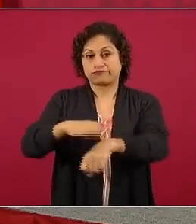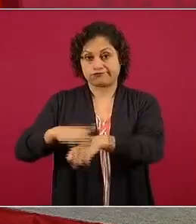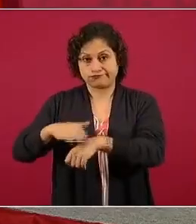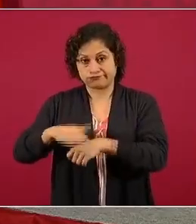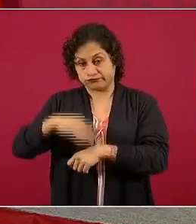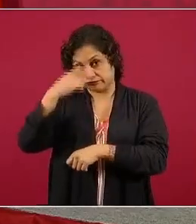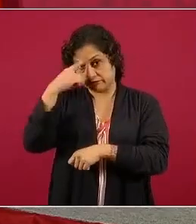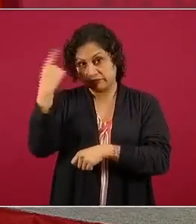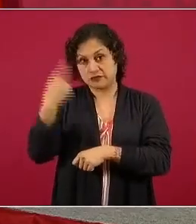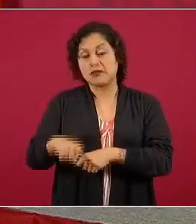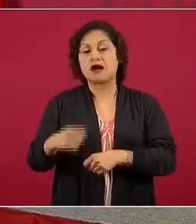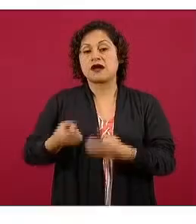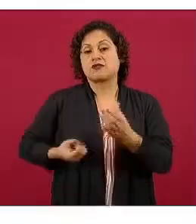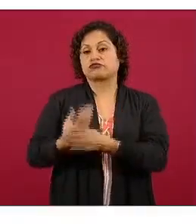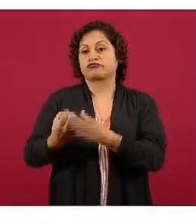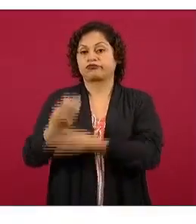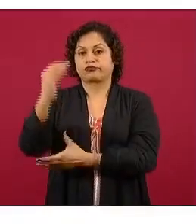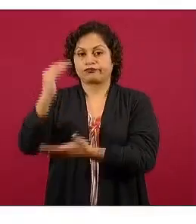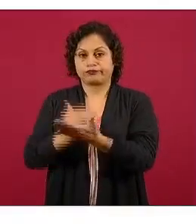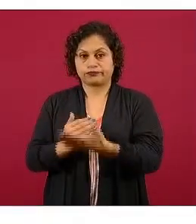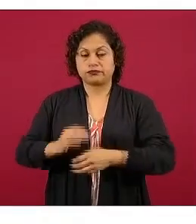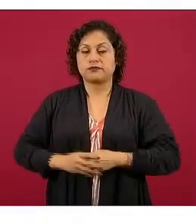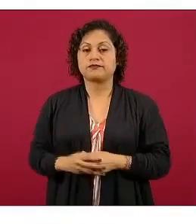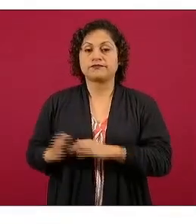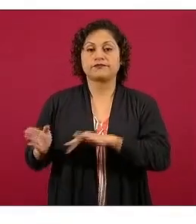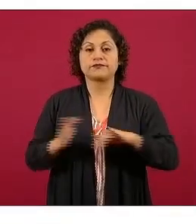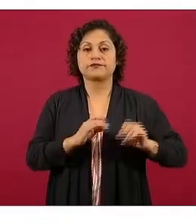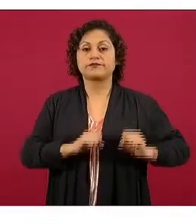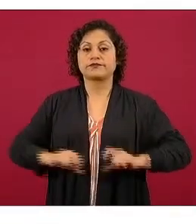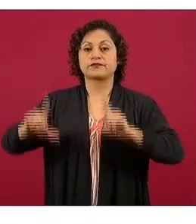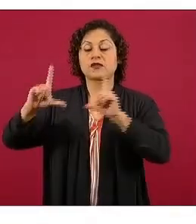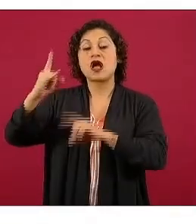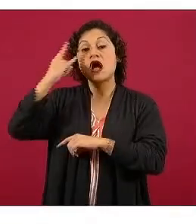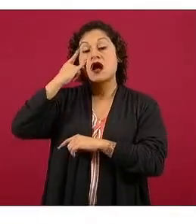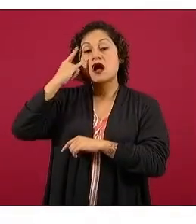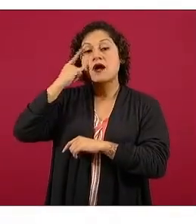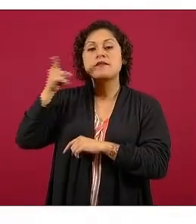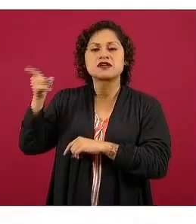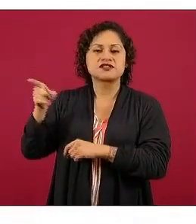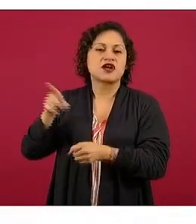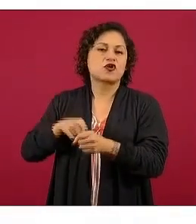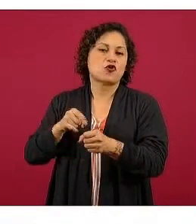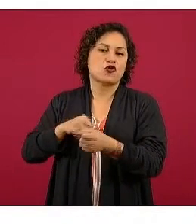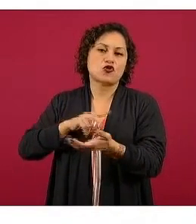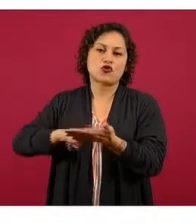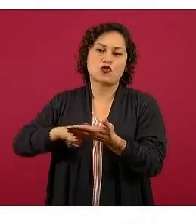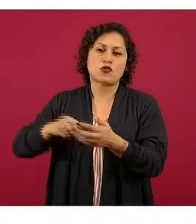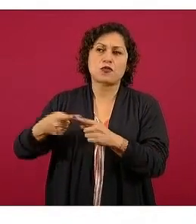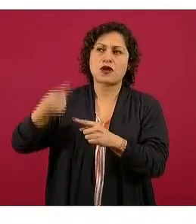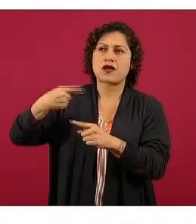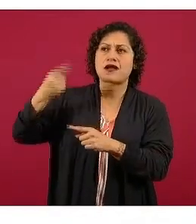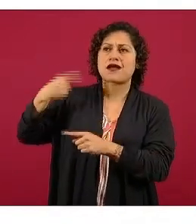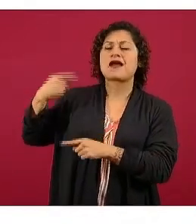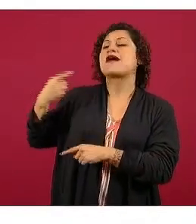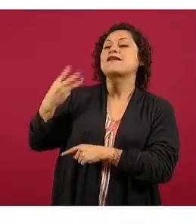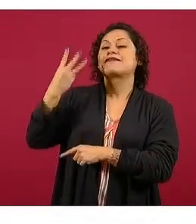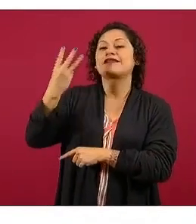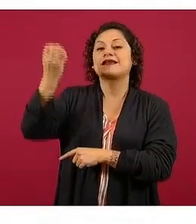La siguiente, por favor. Campeche, de los estados que están en verde ya desde hace 3